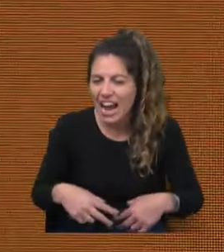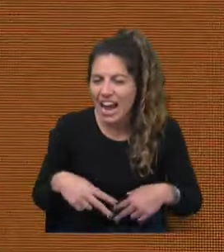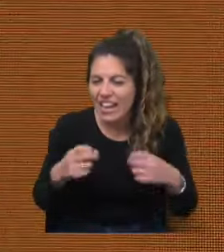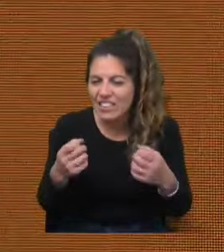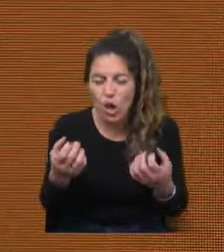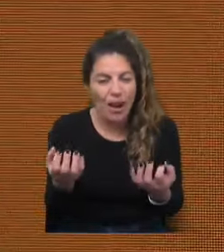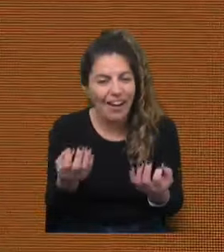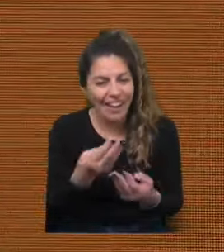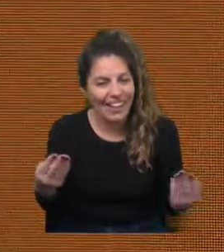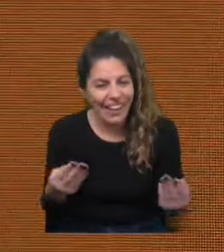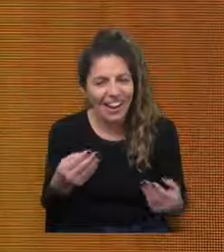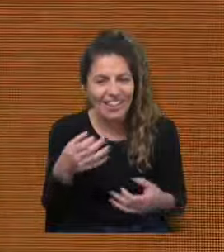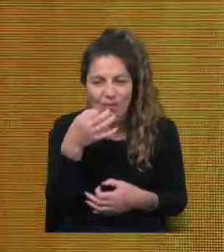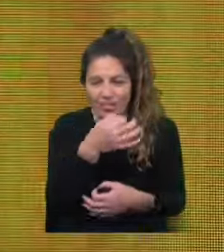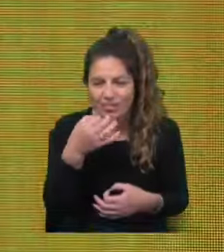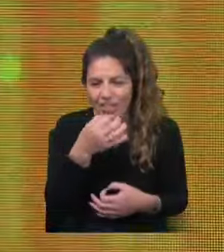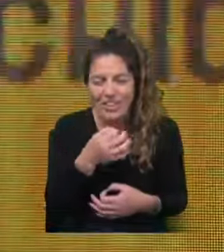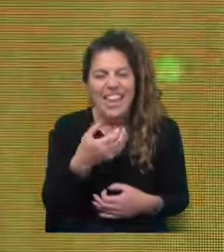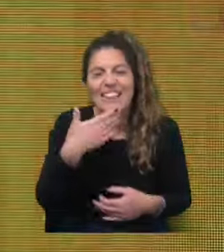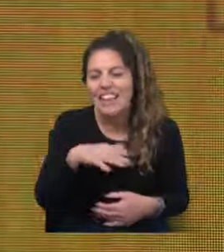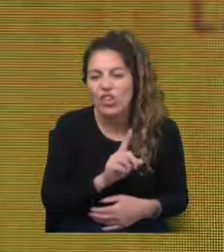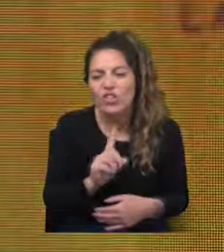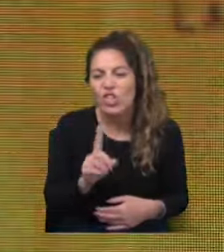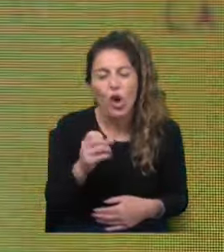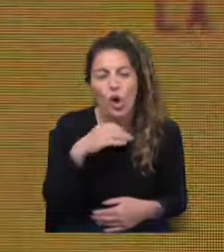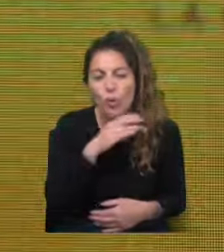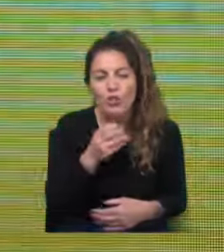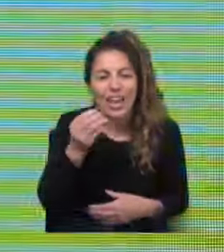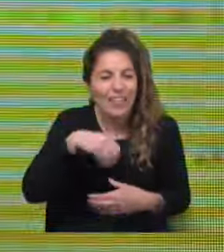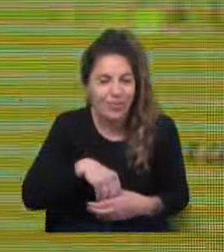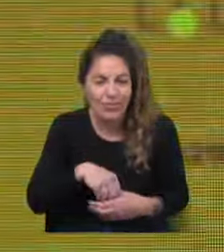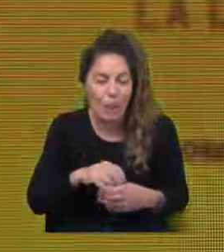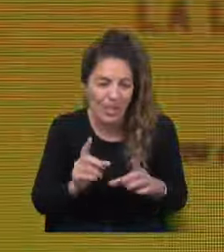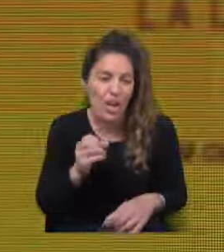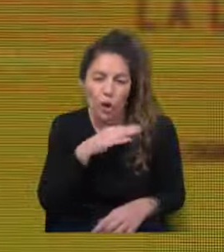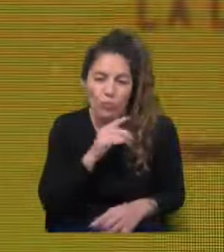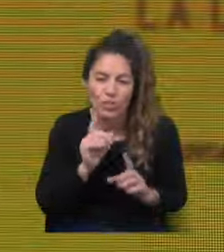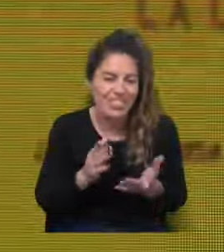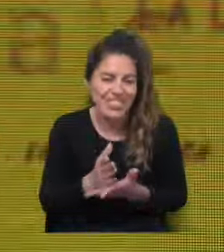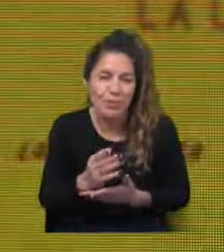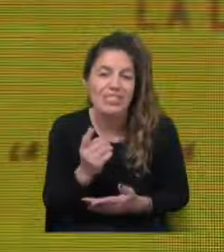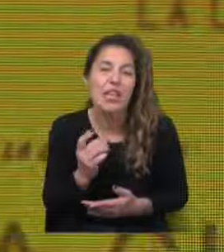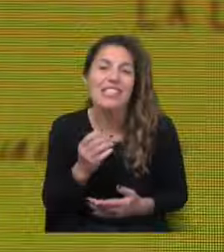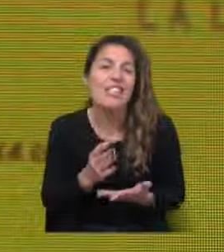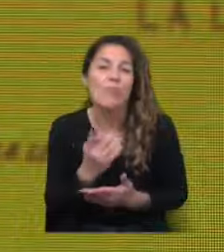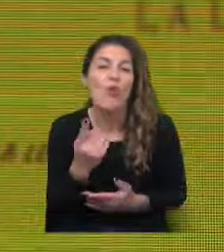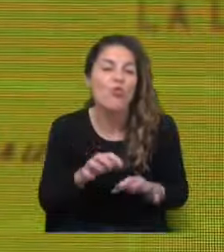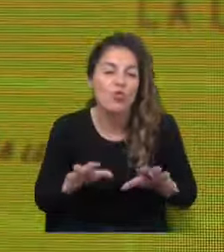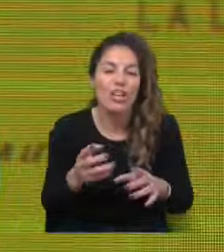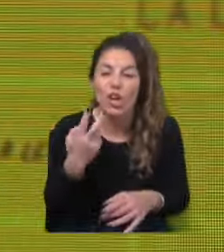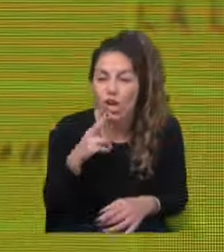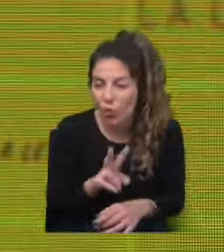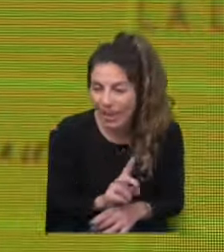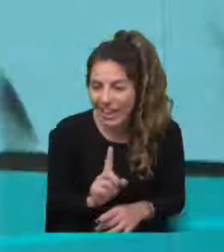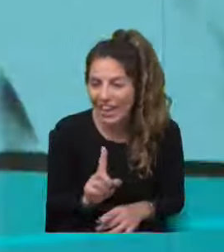el narcotráfico es muy difícil entenderlo sin corrupción, sin analizar la corrupción, ¿no? Siempre hay un funcionario público que no ve lo que tiene que